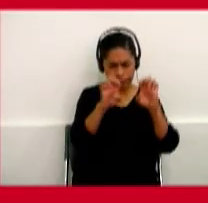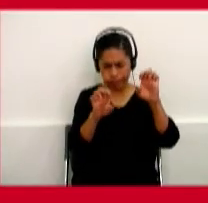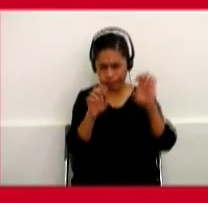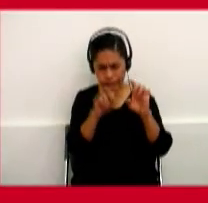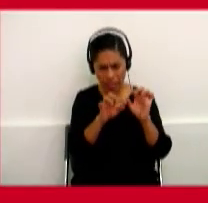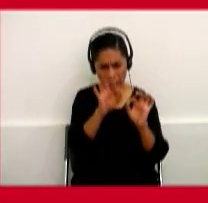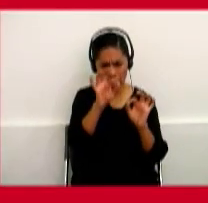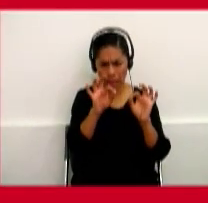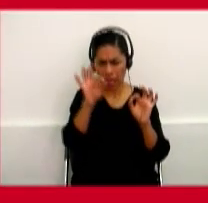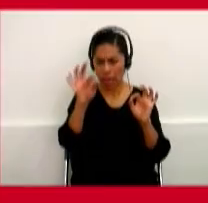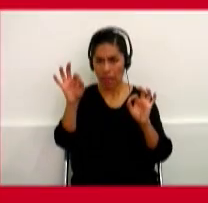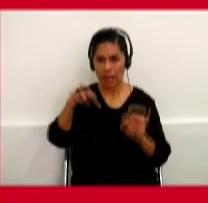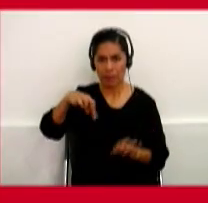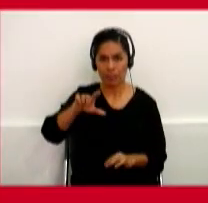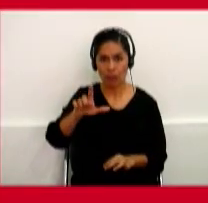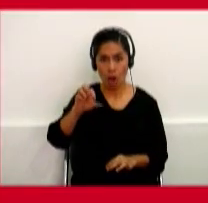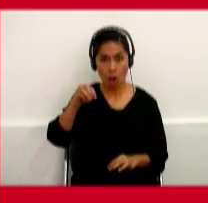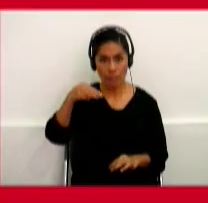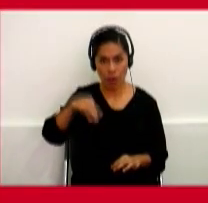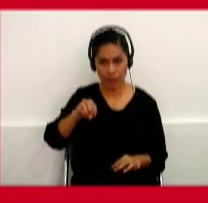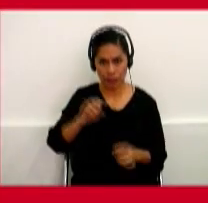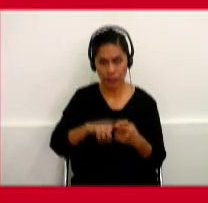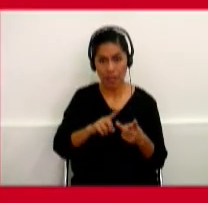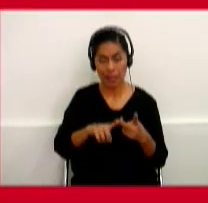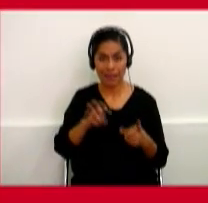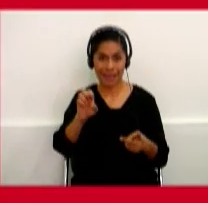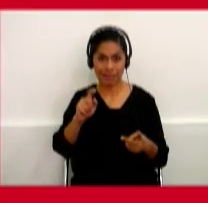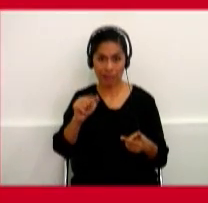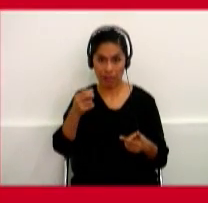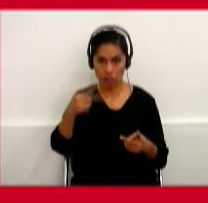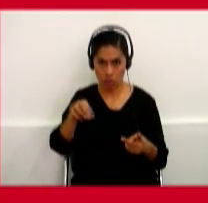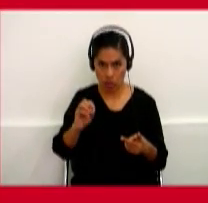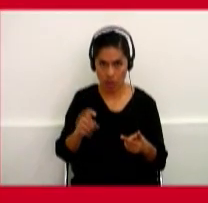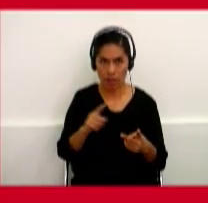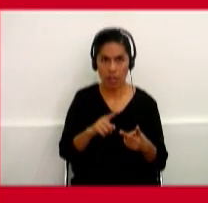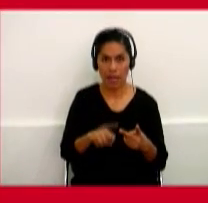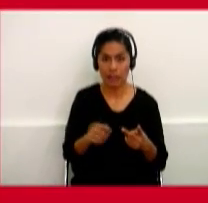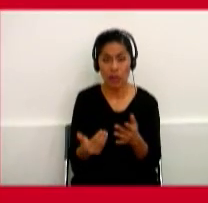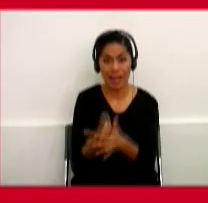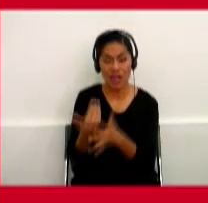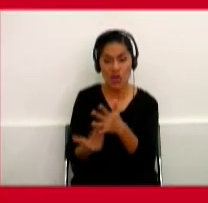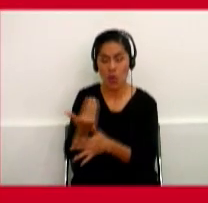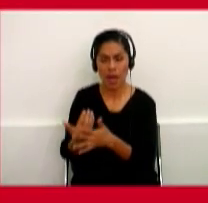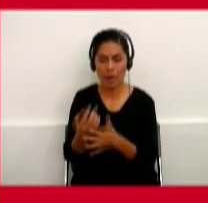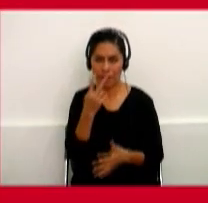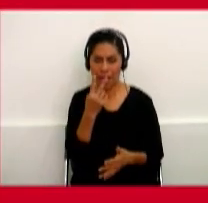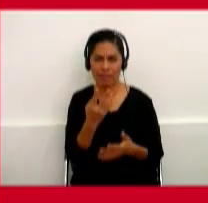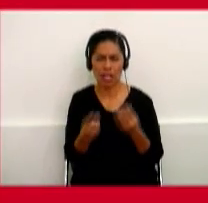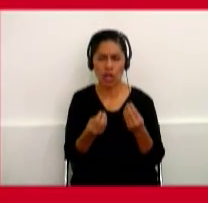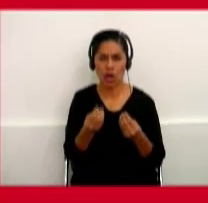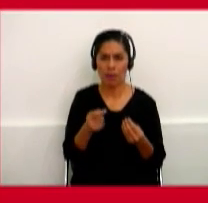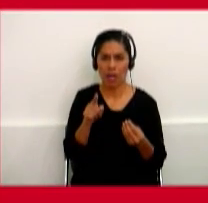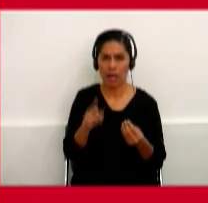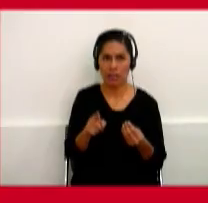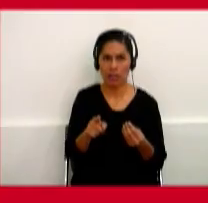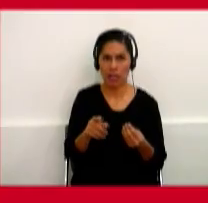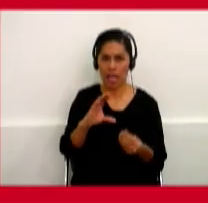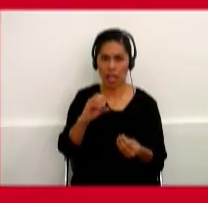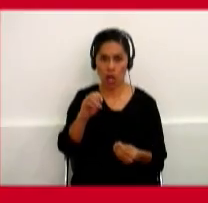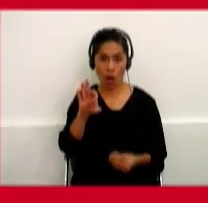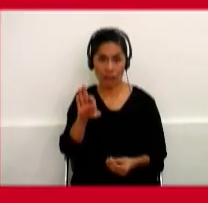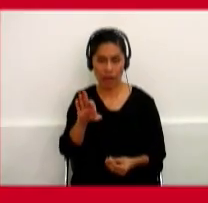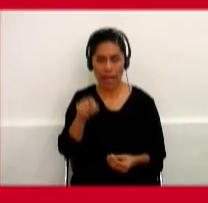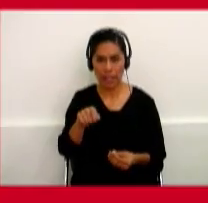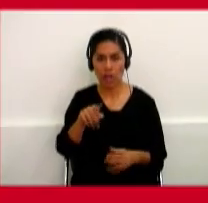estaño, porque logra integrar la nueva dinámica que ingresa con el COF, ¿no? de que